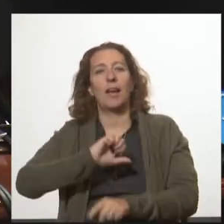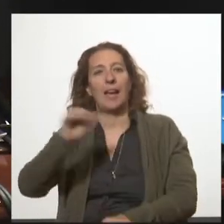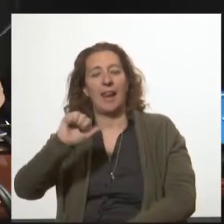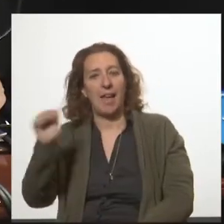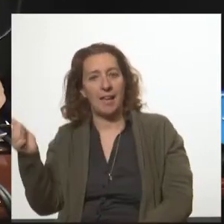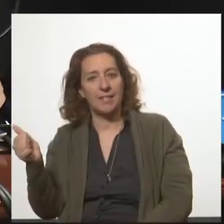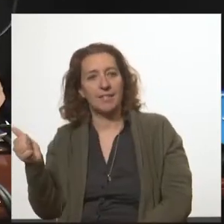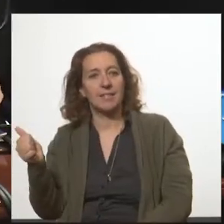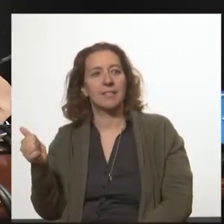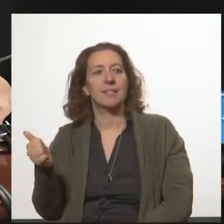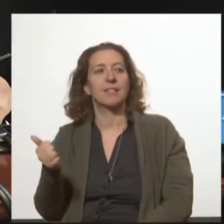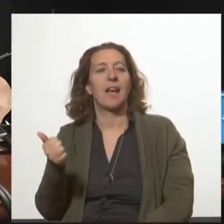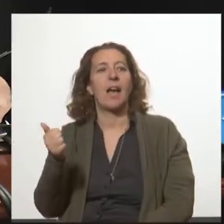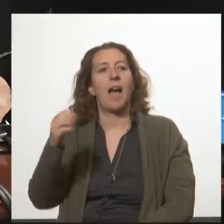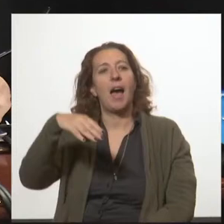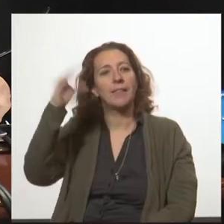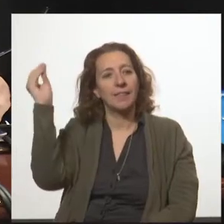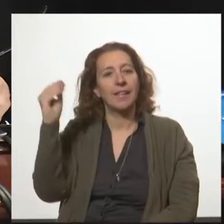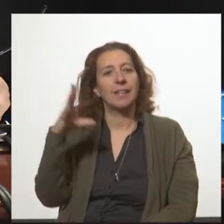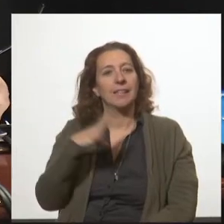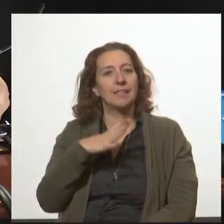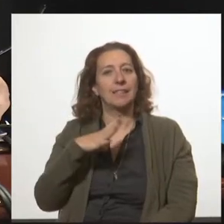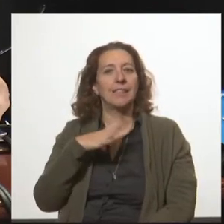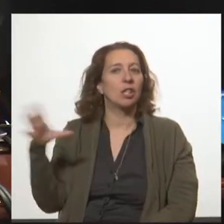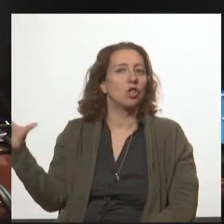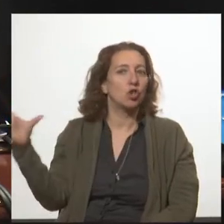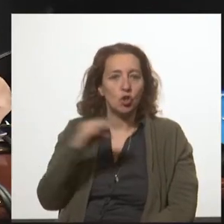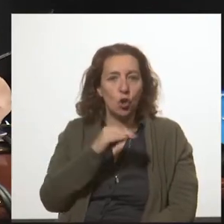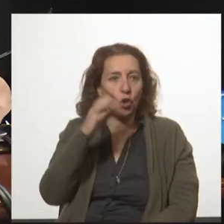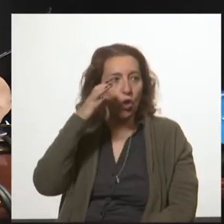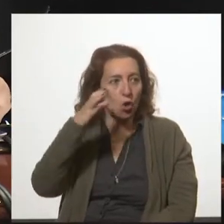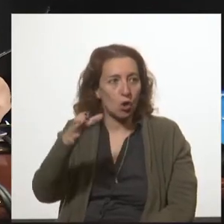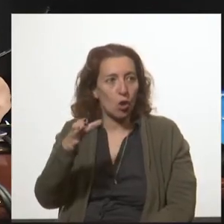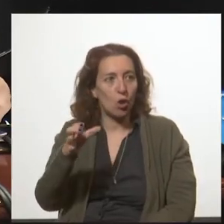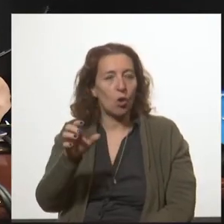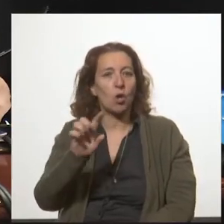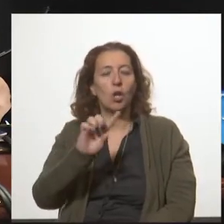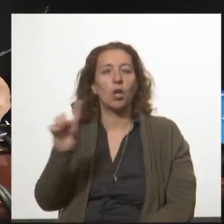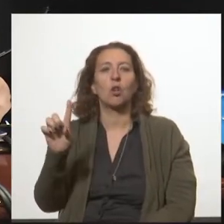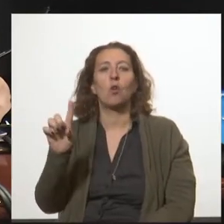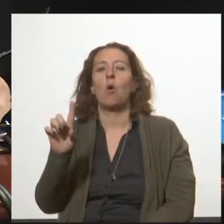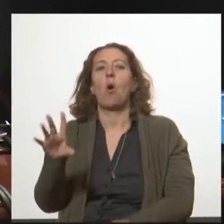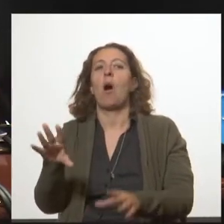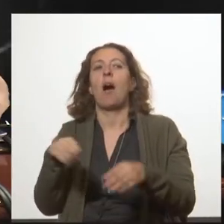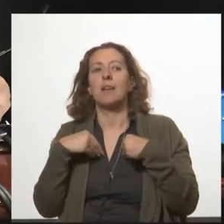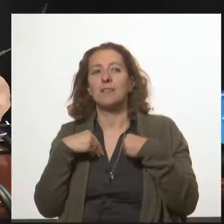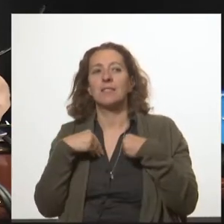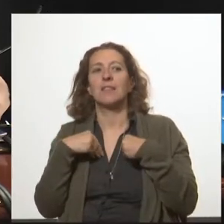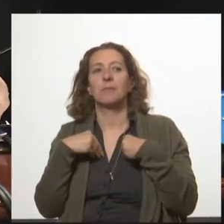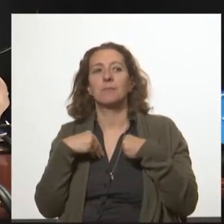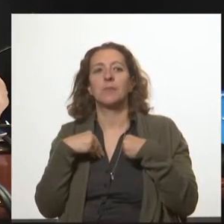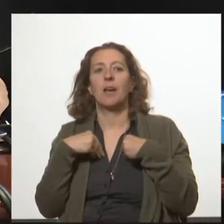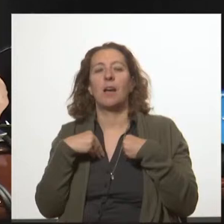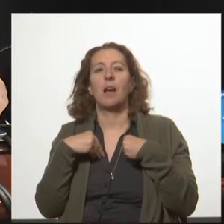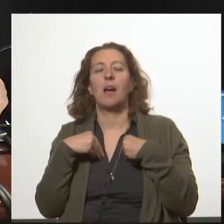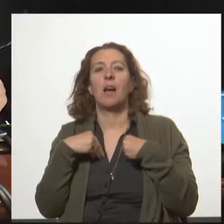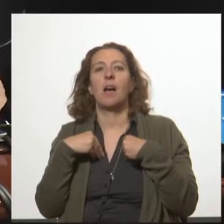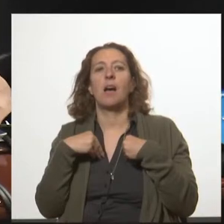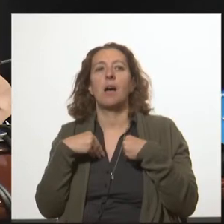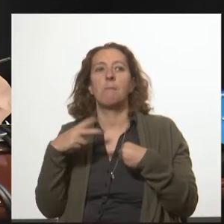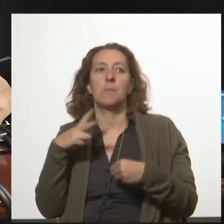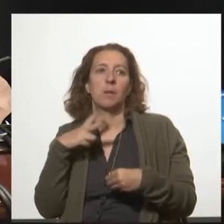ante el asume todos los riesgos y no los asume el privado como sucede en cualquier